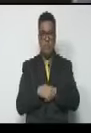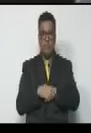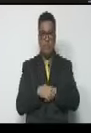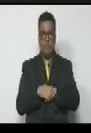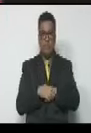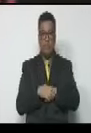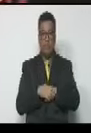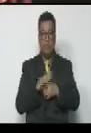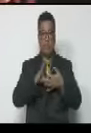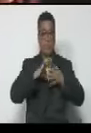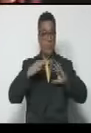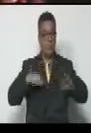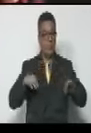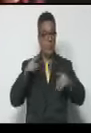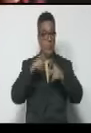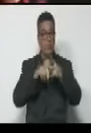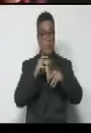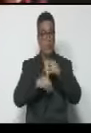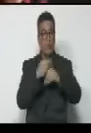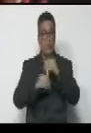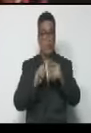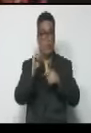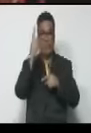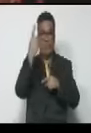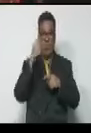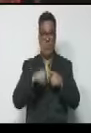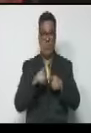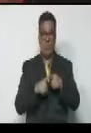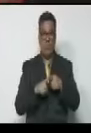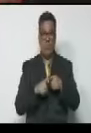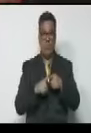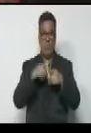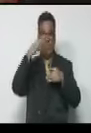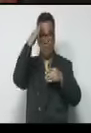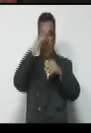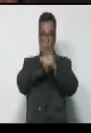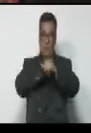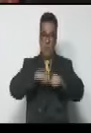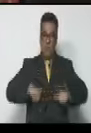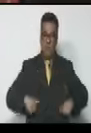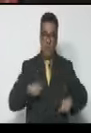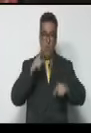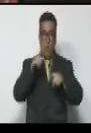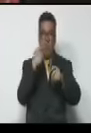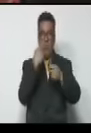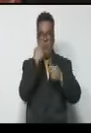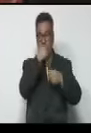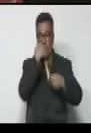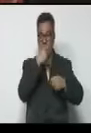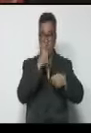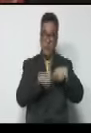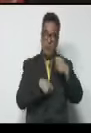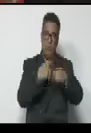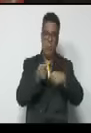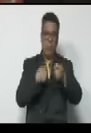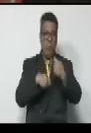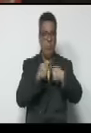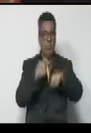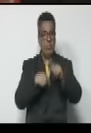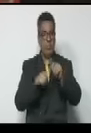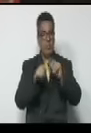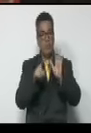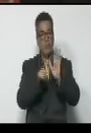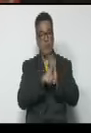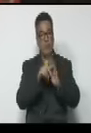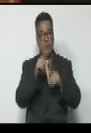Una red criminal compuesta principalmente por militares. Trafican cocaína, oro minado ilegalmente